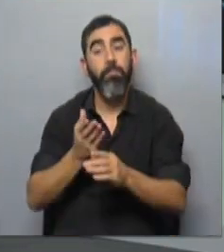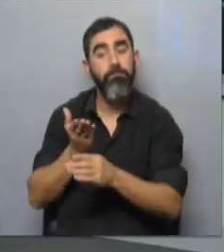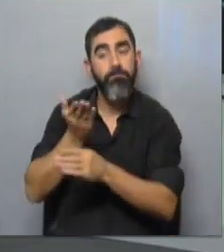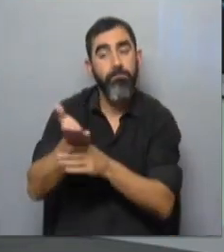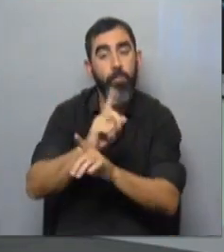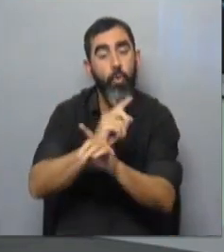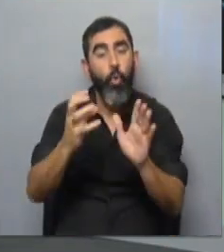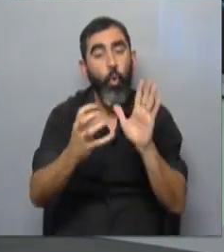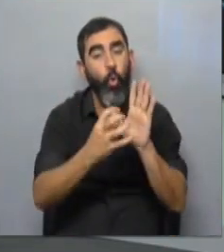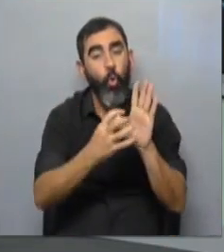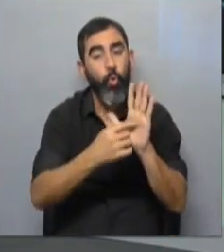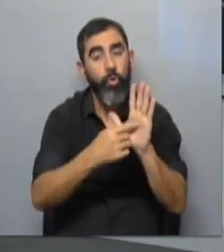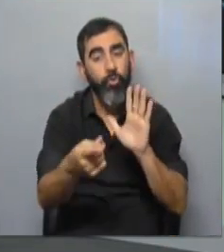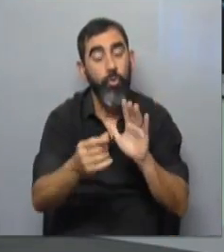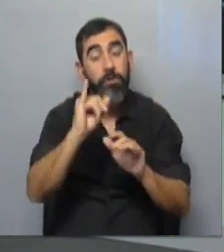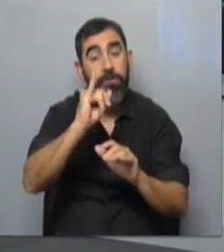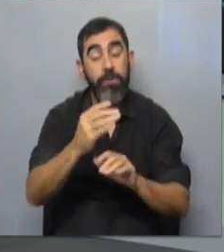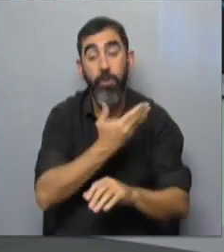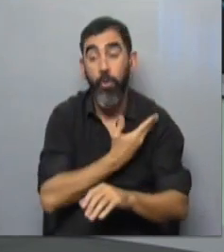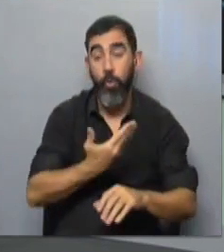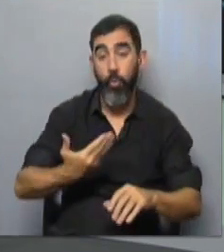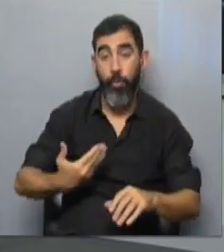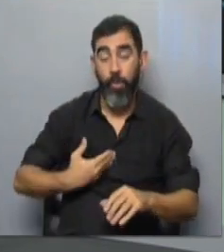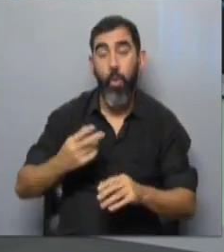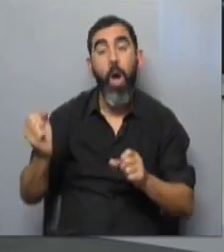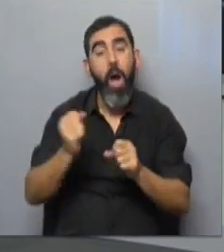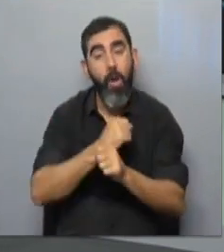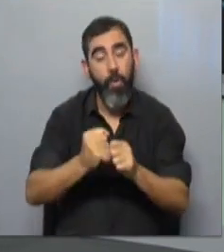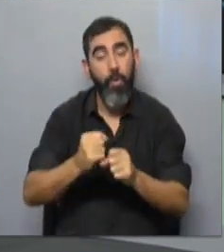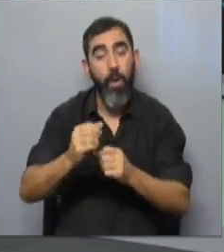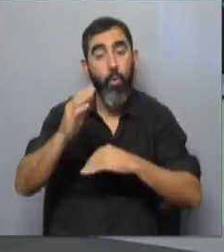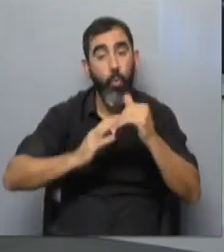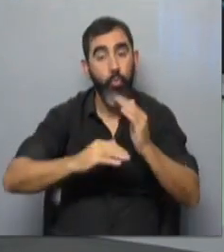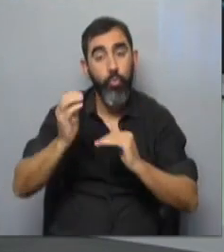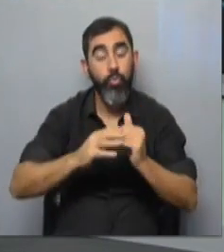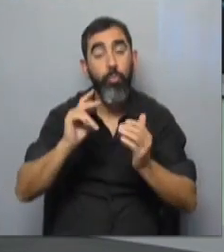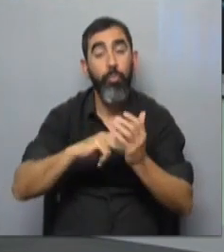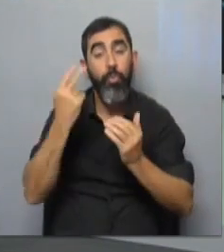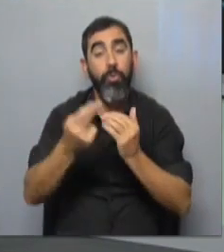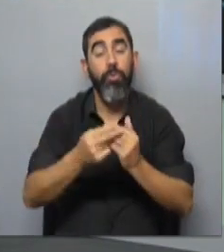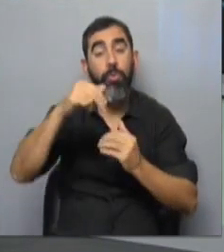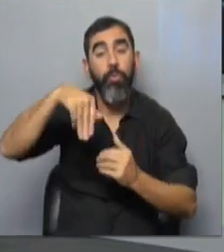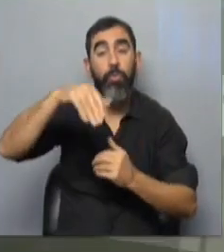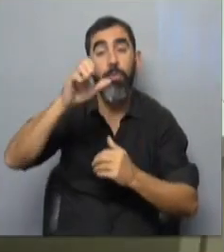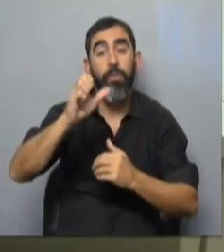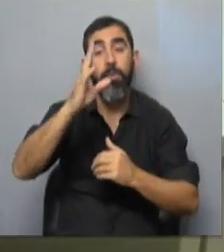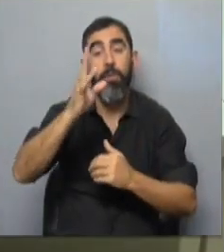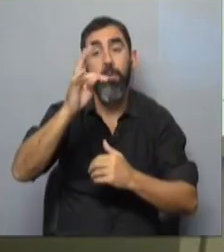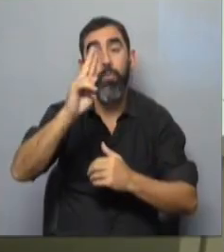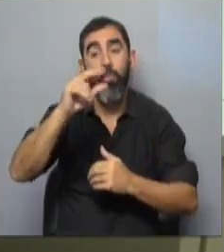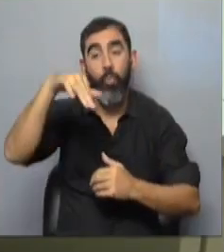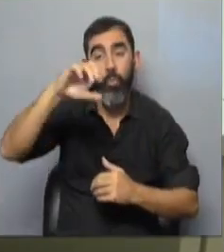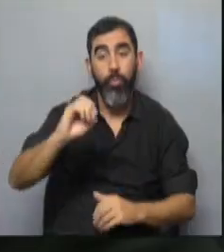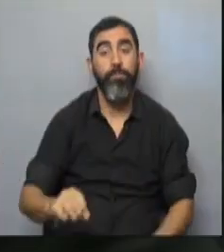recurso de inconstitucionalidad en caso de que el Poder Ejecutivo apruebe la construcción del proyecto Neptuno.